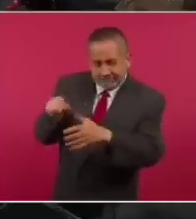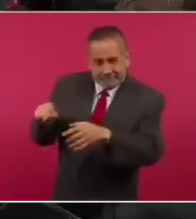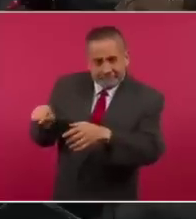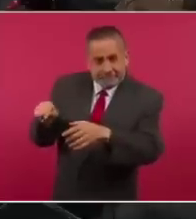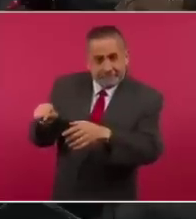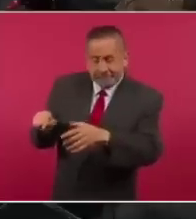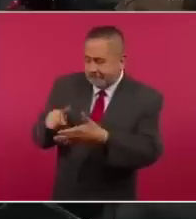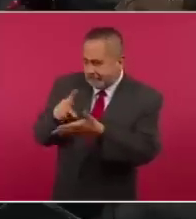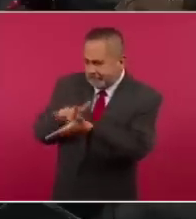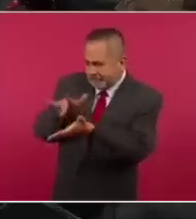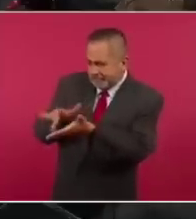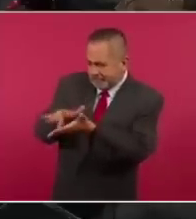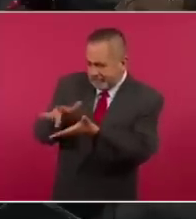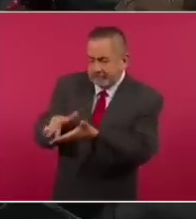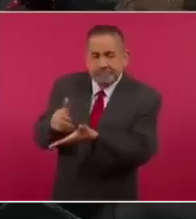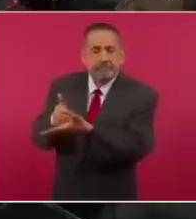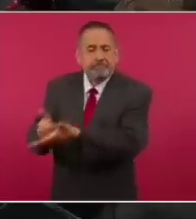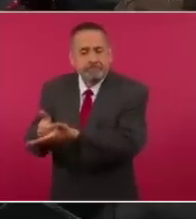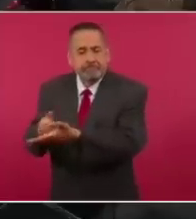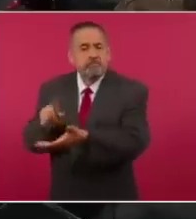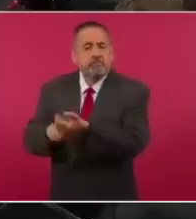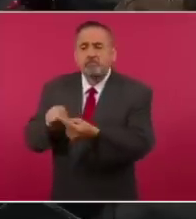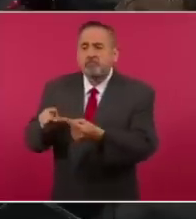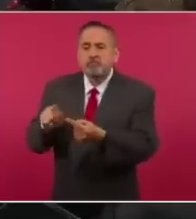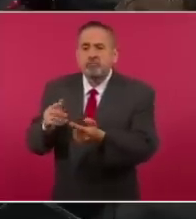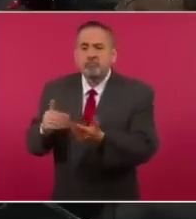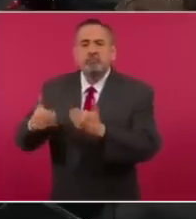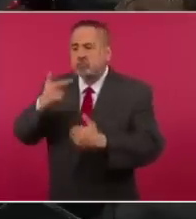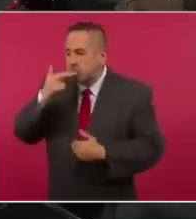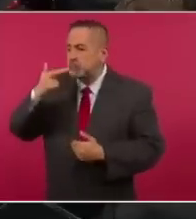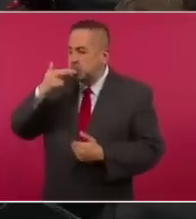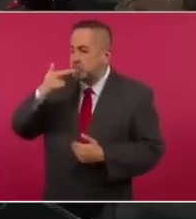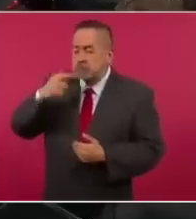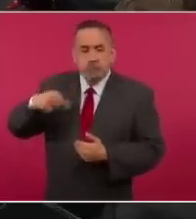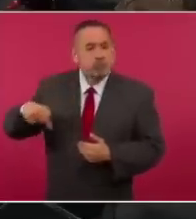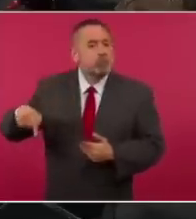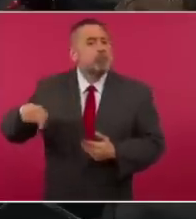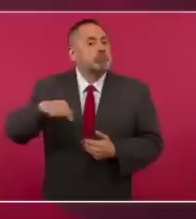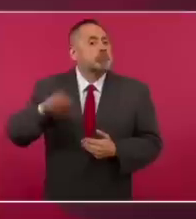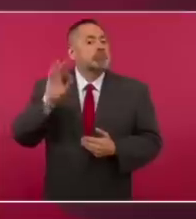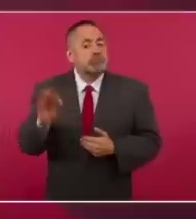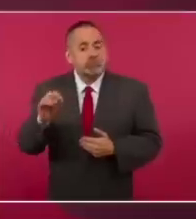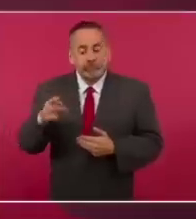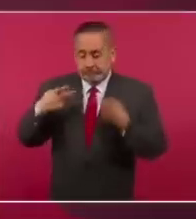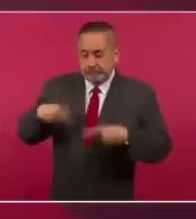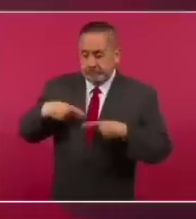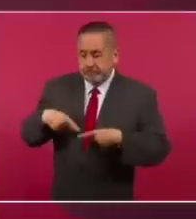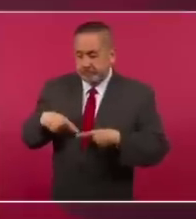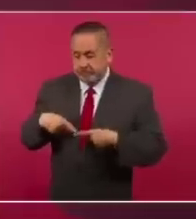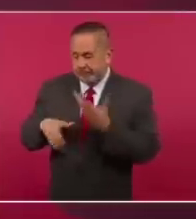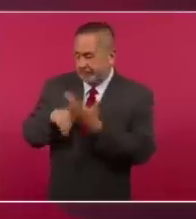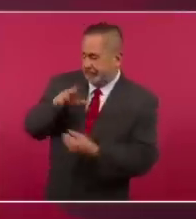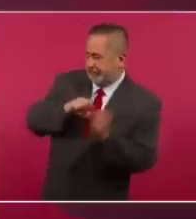se están logrando los propósitos de que la gente se quede a